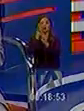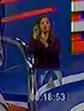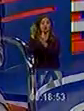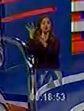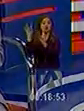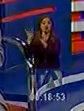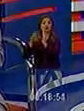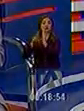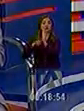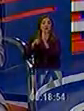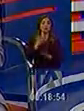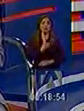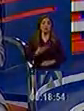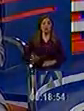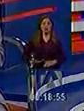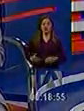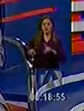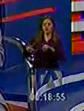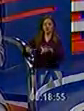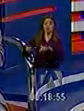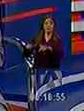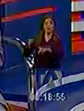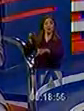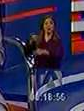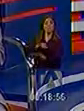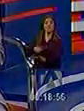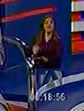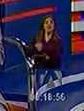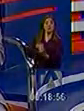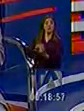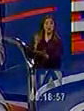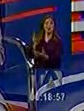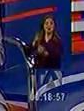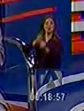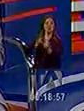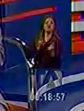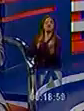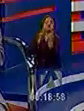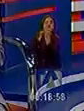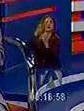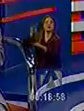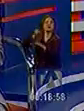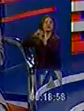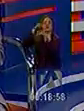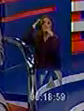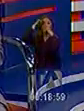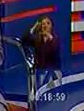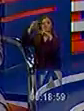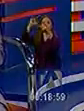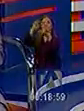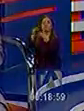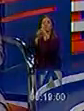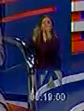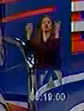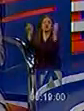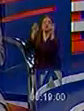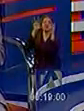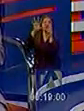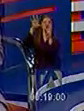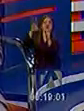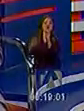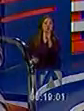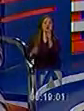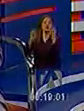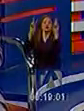El presidente Lenín Moreno encabezó en Manabí el encuentro nacional en conmemoración a los 50 años del Seguro Campesino. Allí se refirió a las